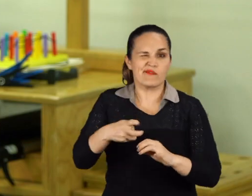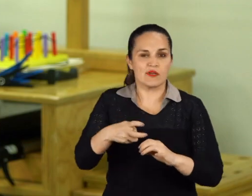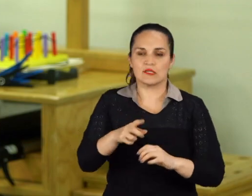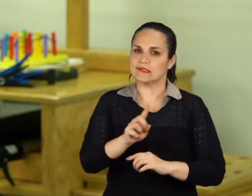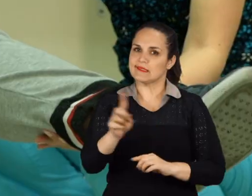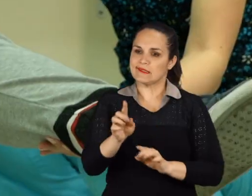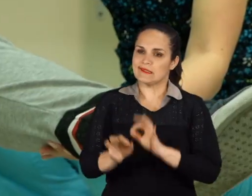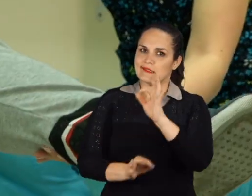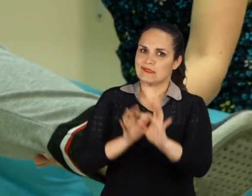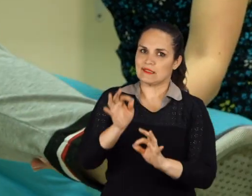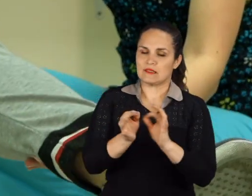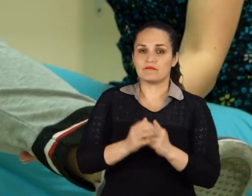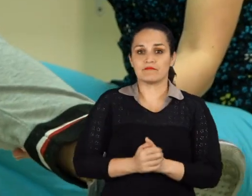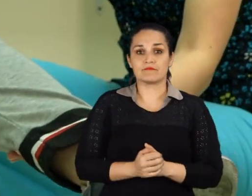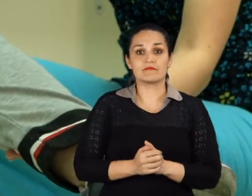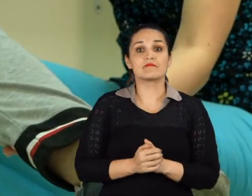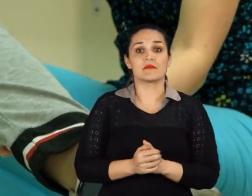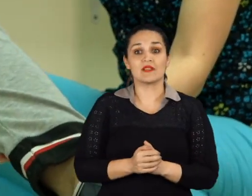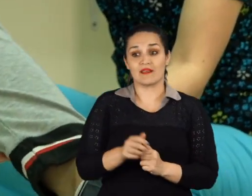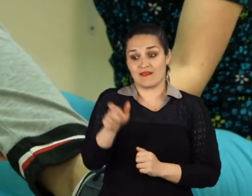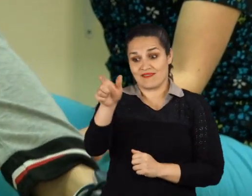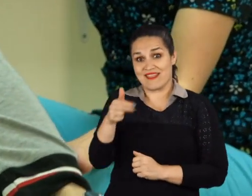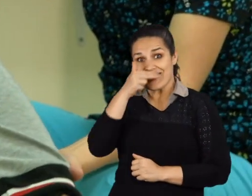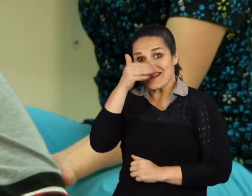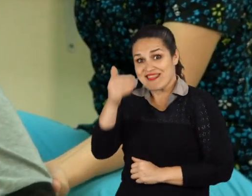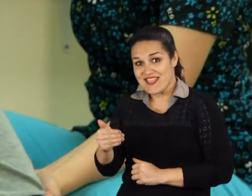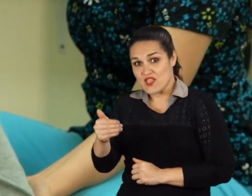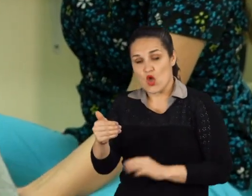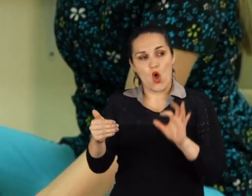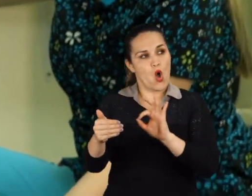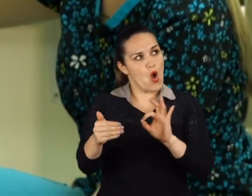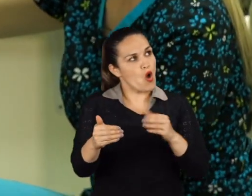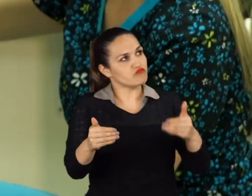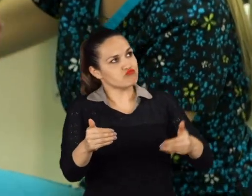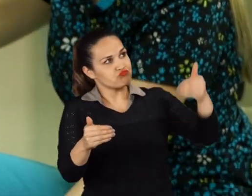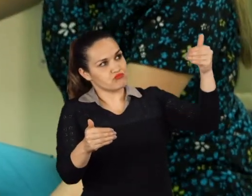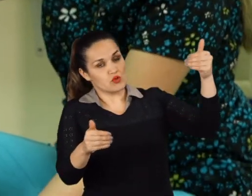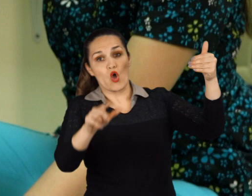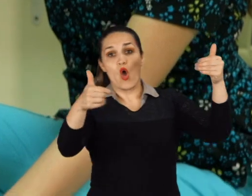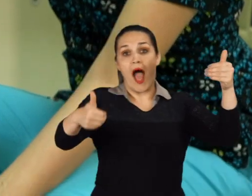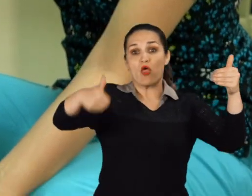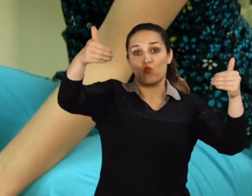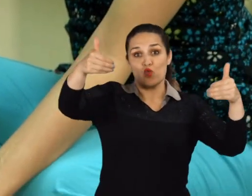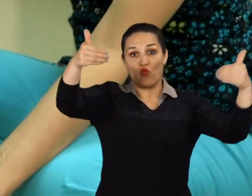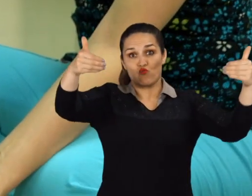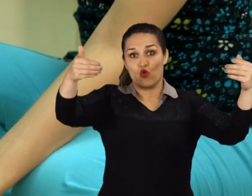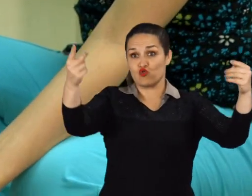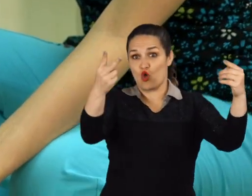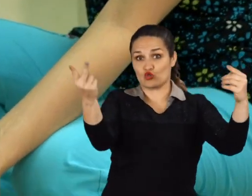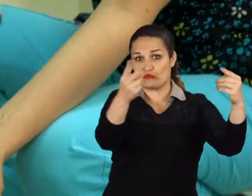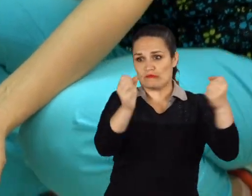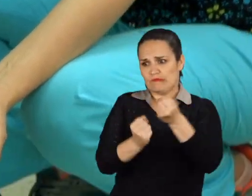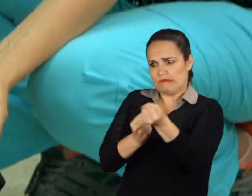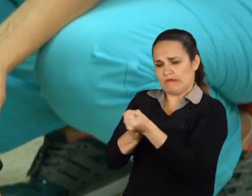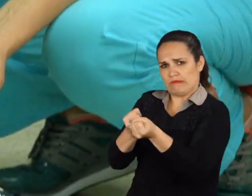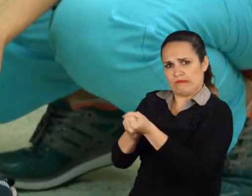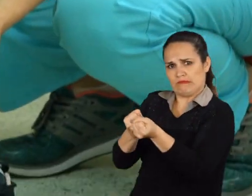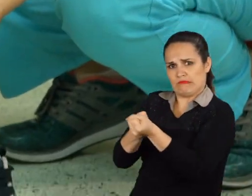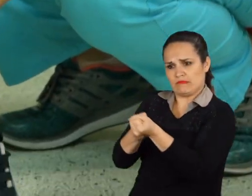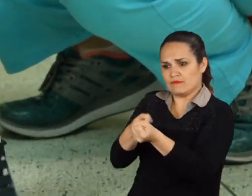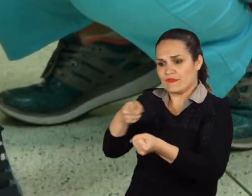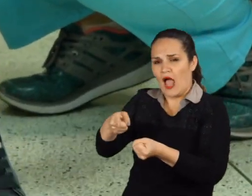de la cirugía. Porque para nosotros el cuidador juega un papel fundamental en la recuperación de los pacientes y son ellos quienes nos ayudan a llevar